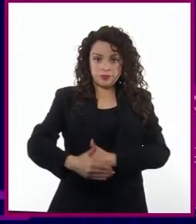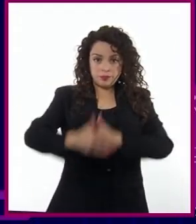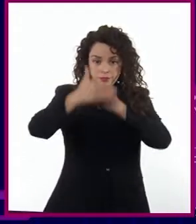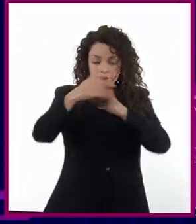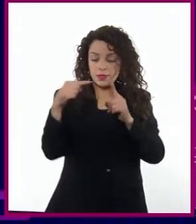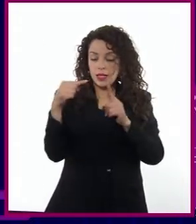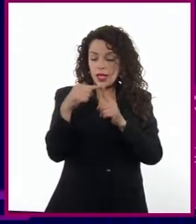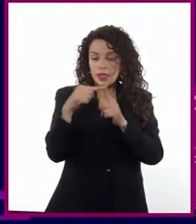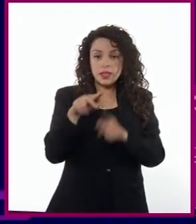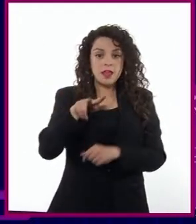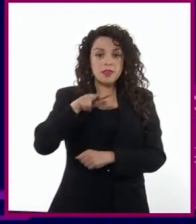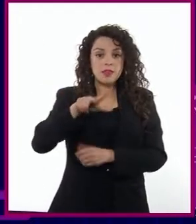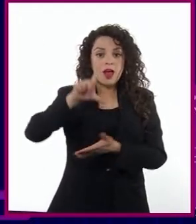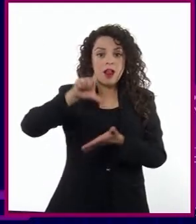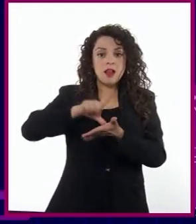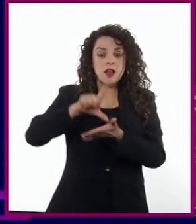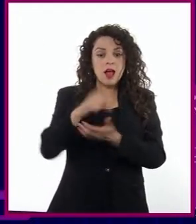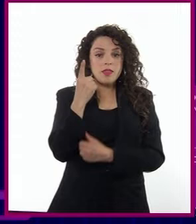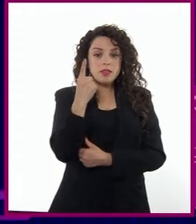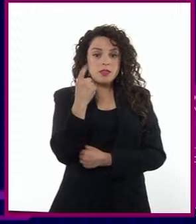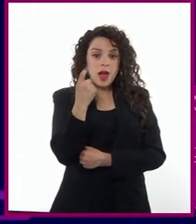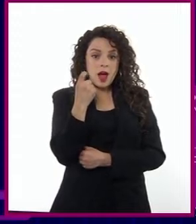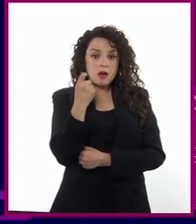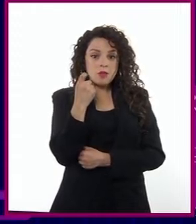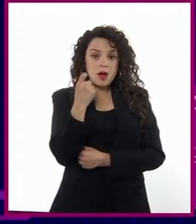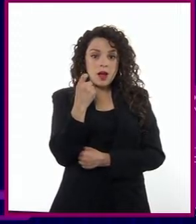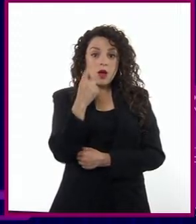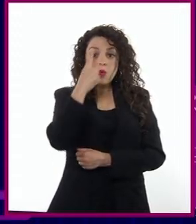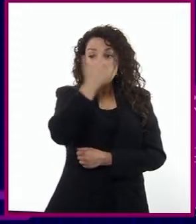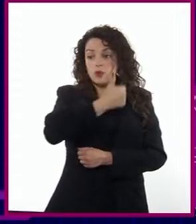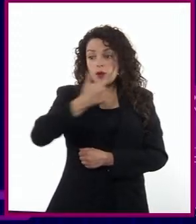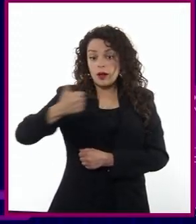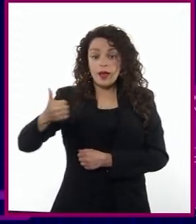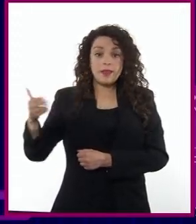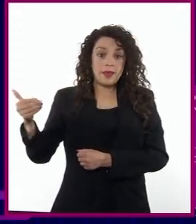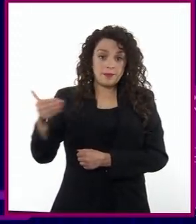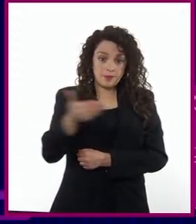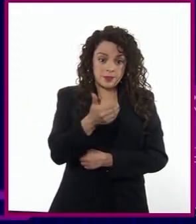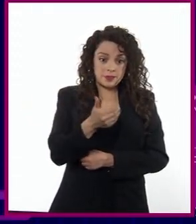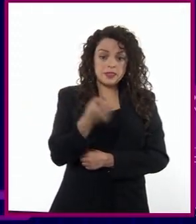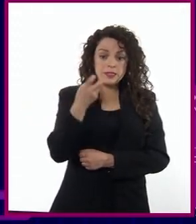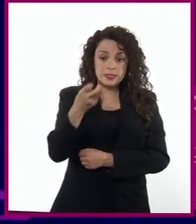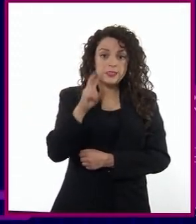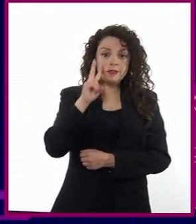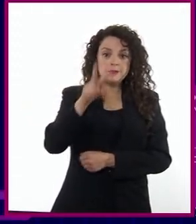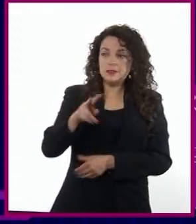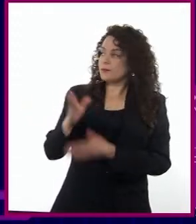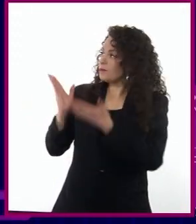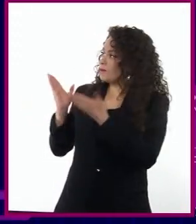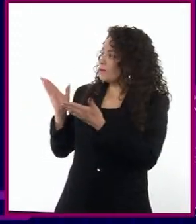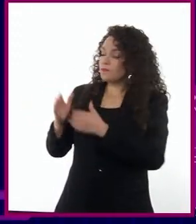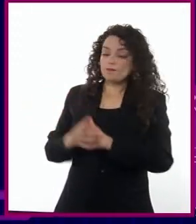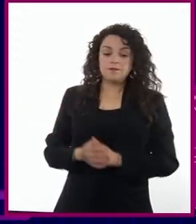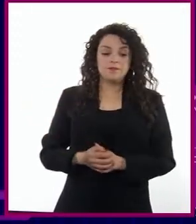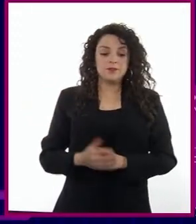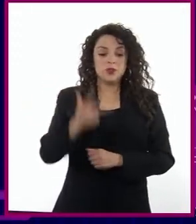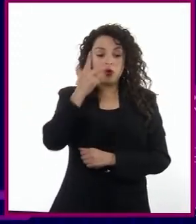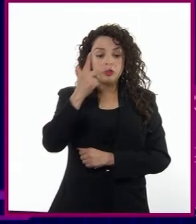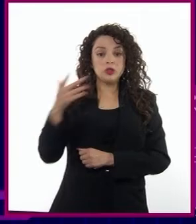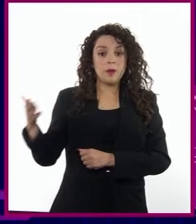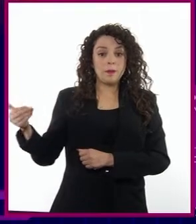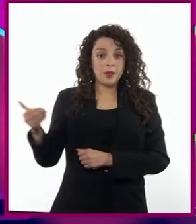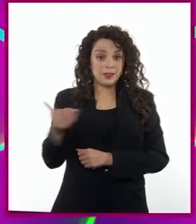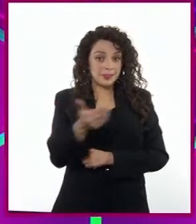entre 18 litros de agua que debe haber por cada pez. Nos da un total de 8